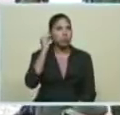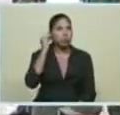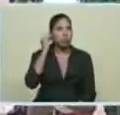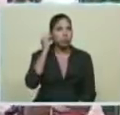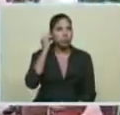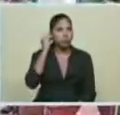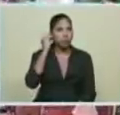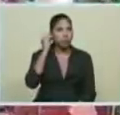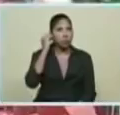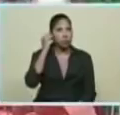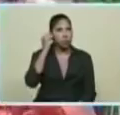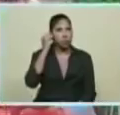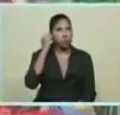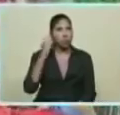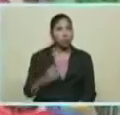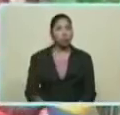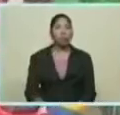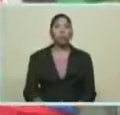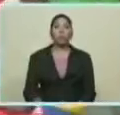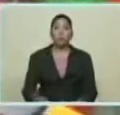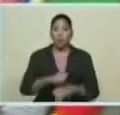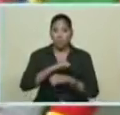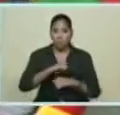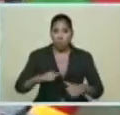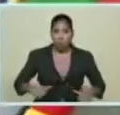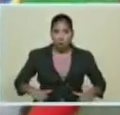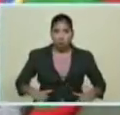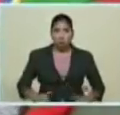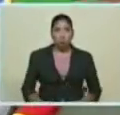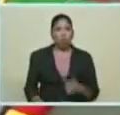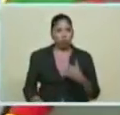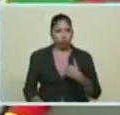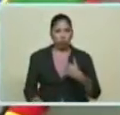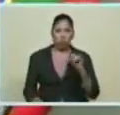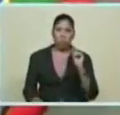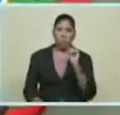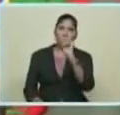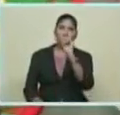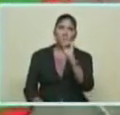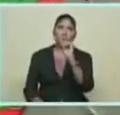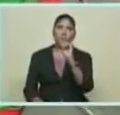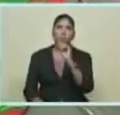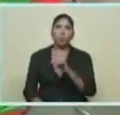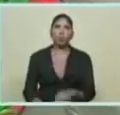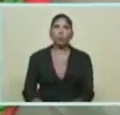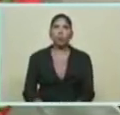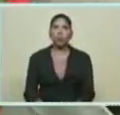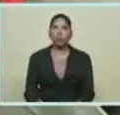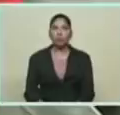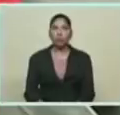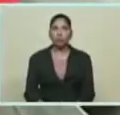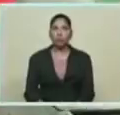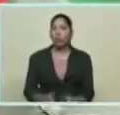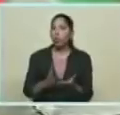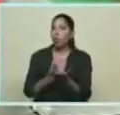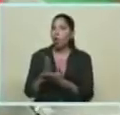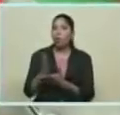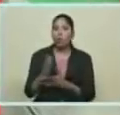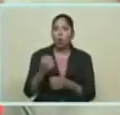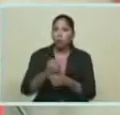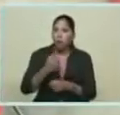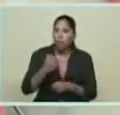la Fuerza Armada Nacional Bolivariana, por mandato y orden que le di como comandante en jefe, continuó sus